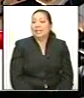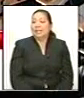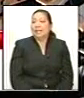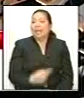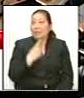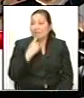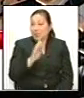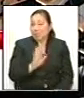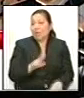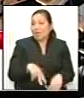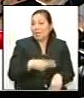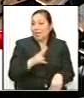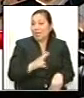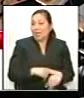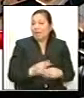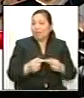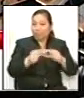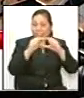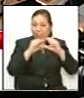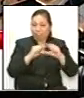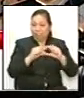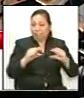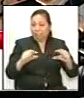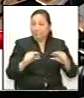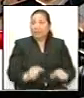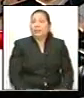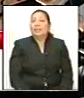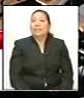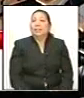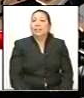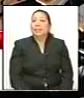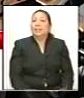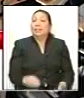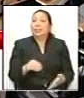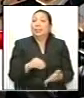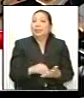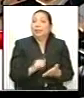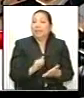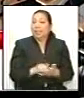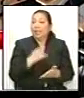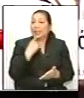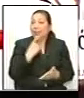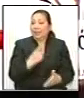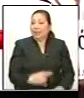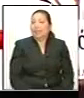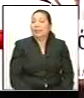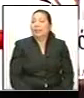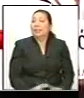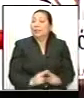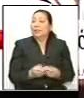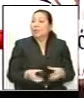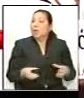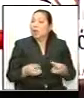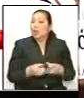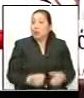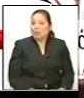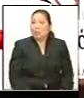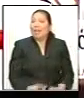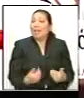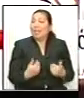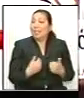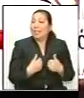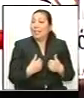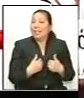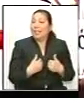la naturaleza, mire, el segundo párrafo de la modificación que nos está proponiendo dice lo siguiente: las sesiones de la Comisión de Inteligencia tienen